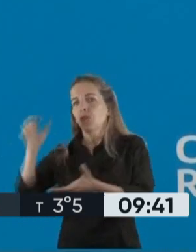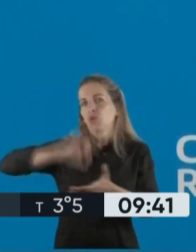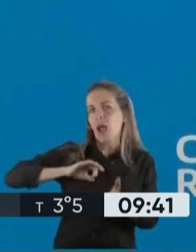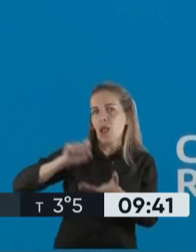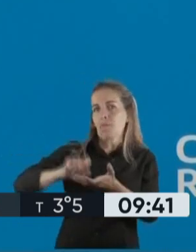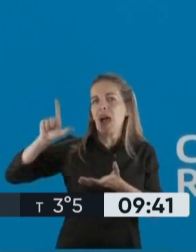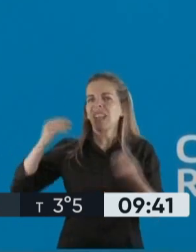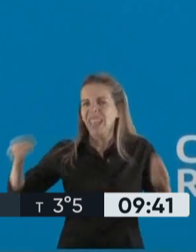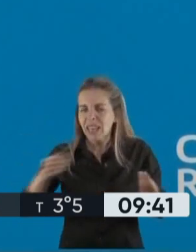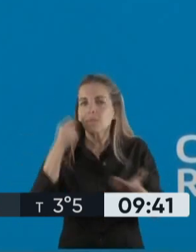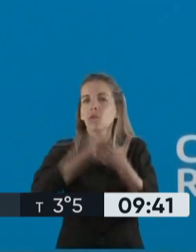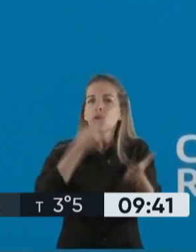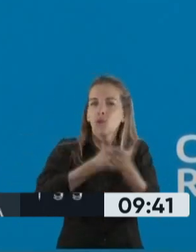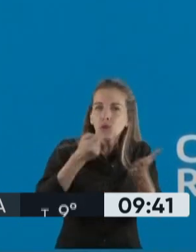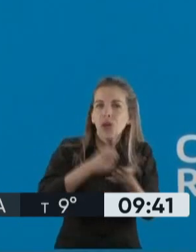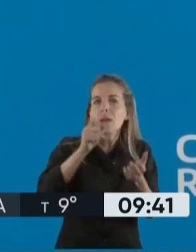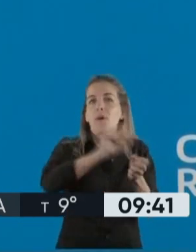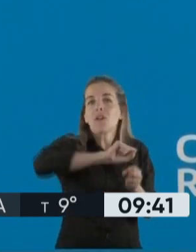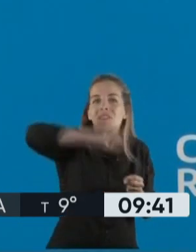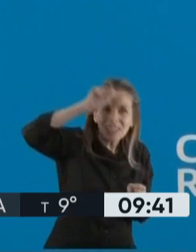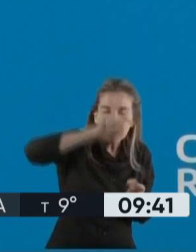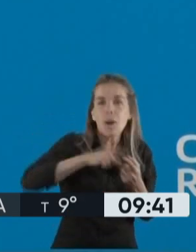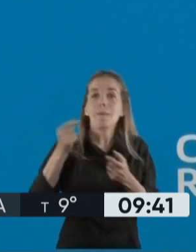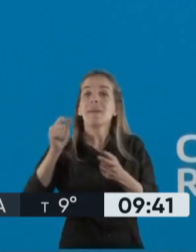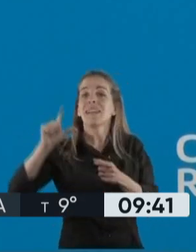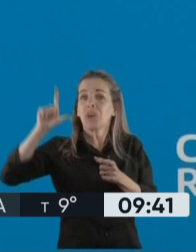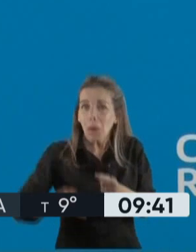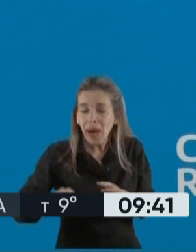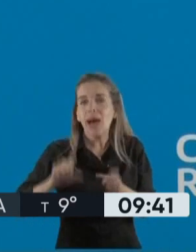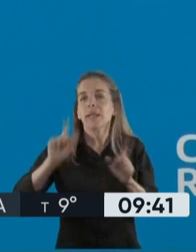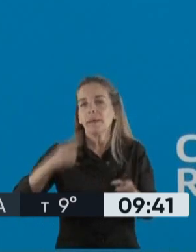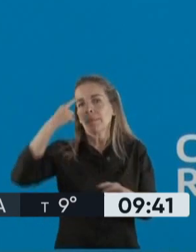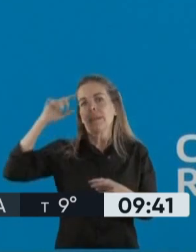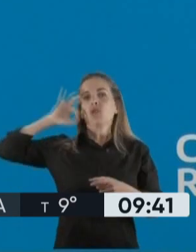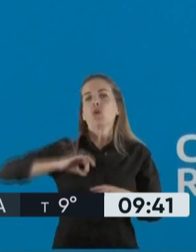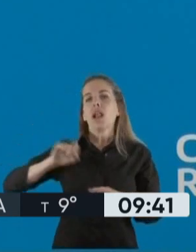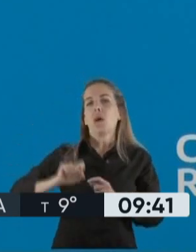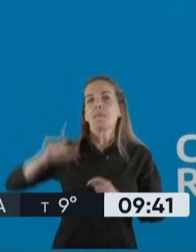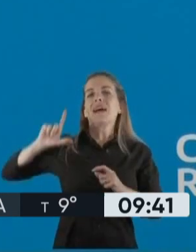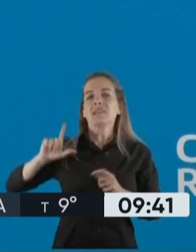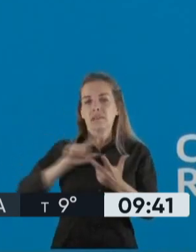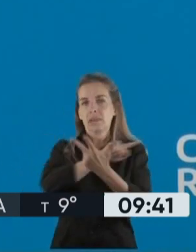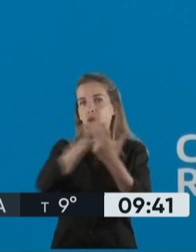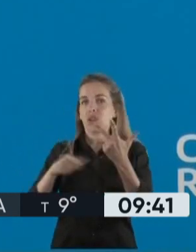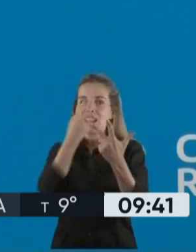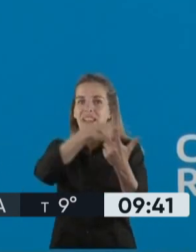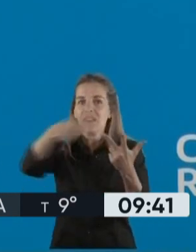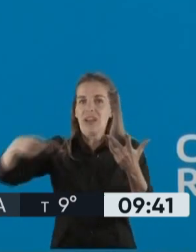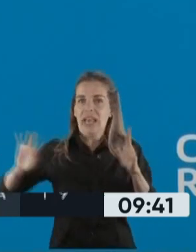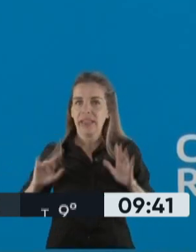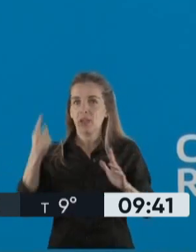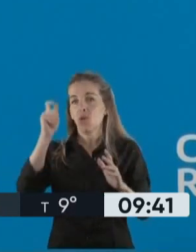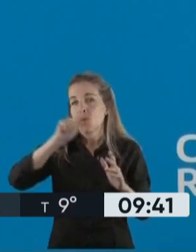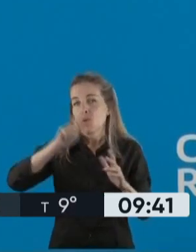contra la inflación, bajar los precios y al mismo tiempo reforzar los ingresos. Los ingresos se han visto reforzados en los últimos meses